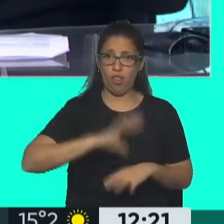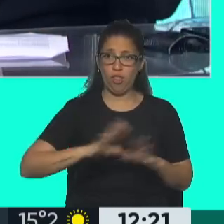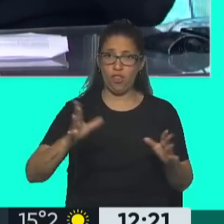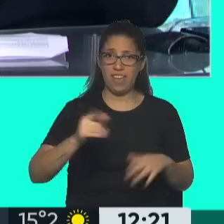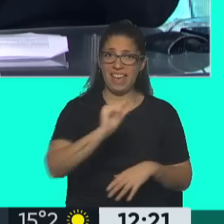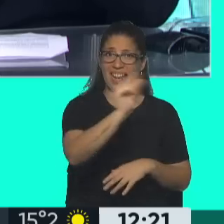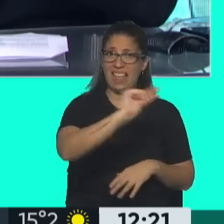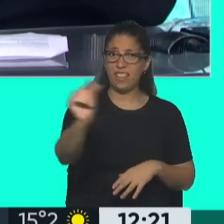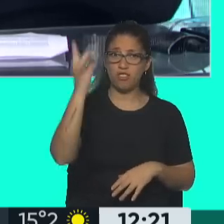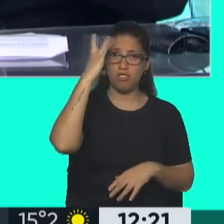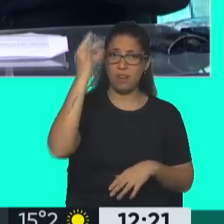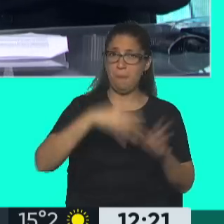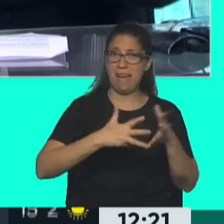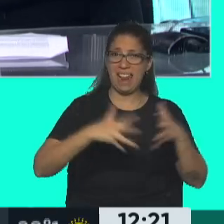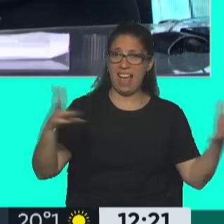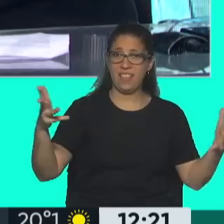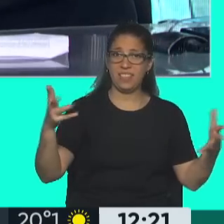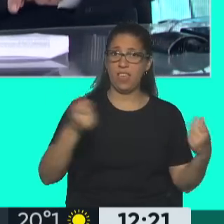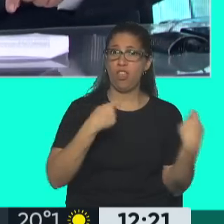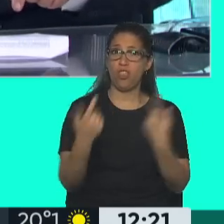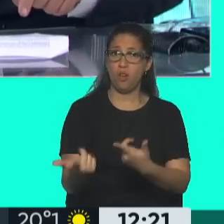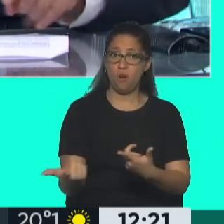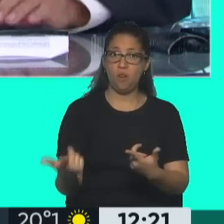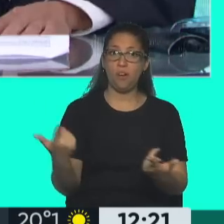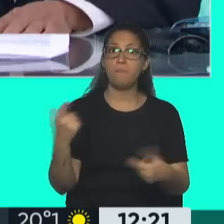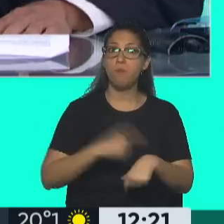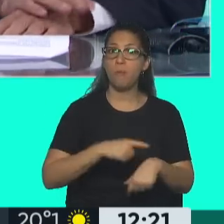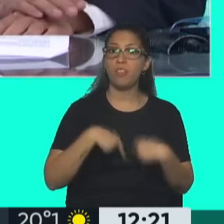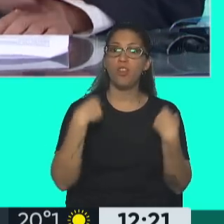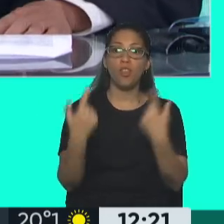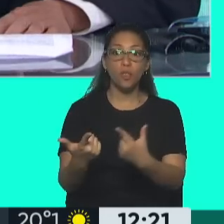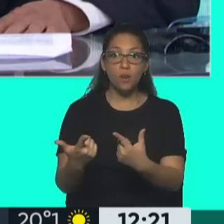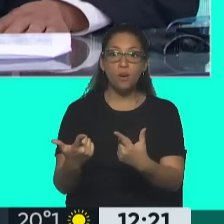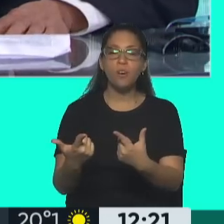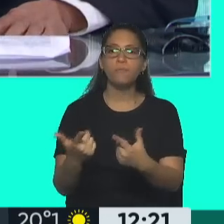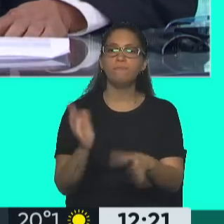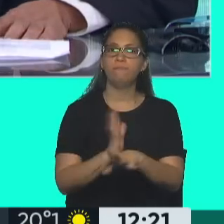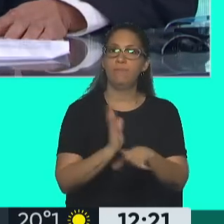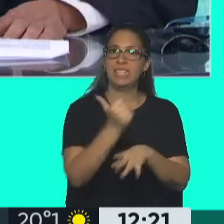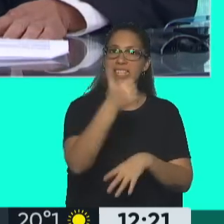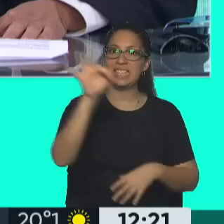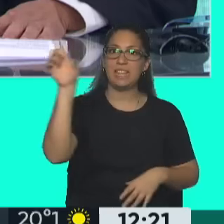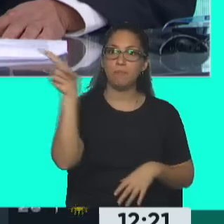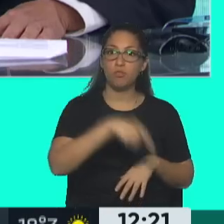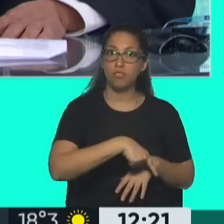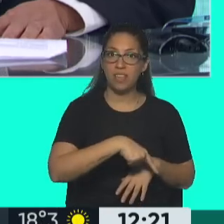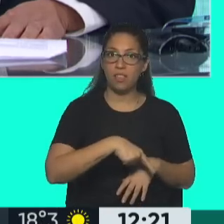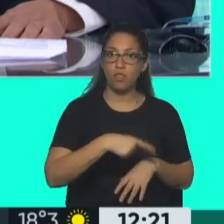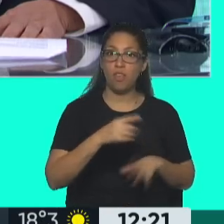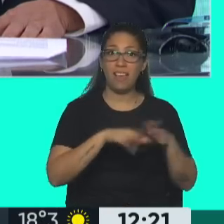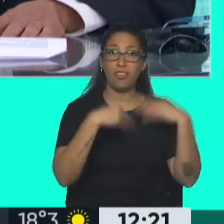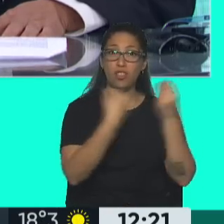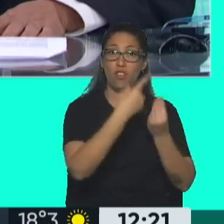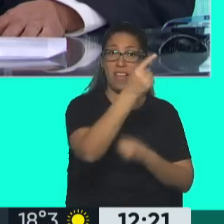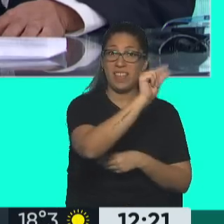más grande que ha otorgado el Fondo Monetario Internacional. Y al momento de otorgarse significaba 60% de la cartera total